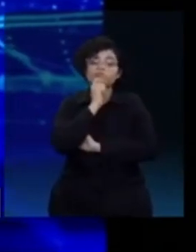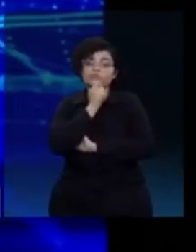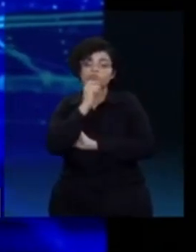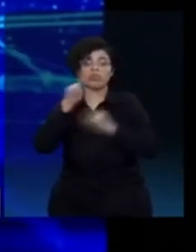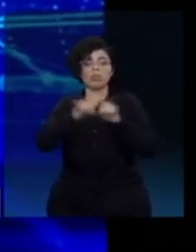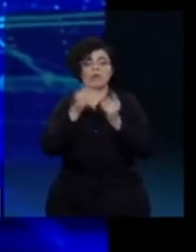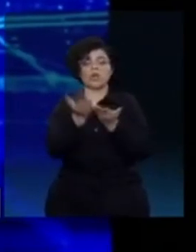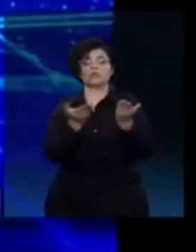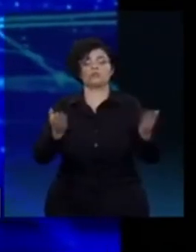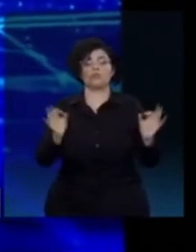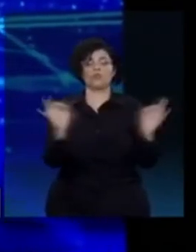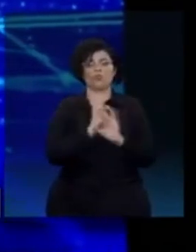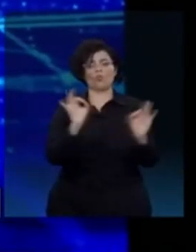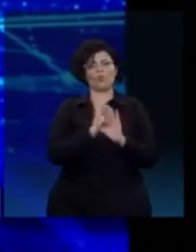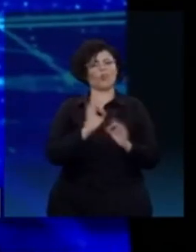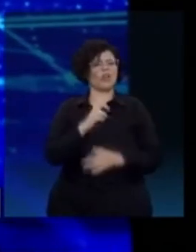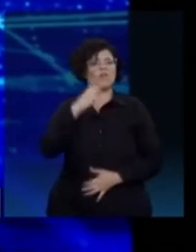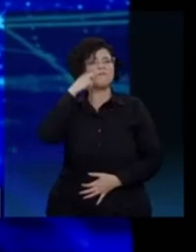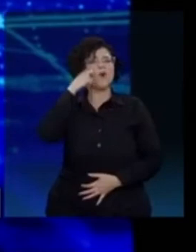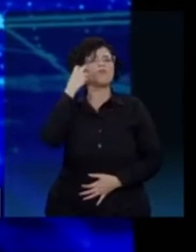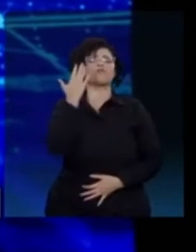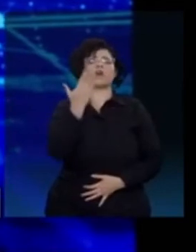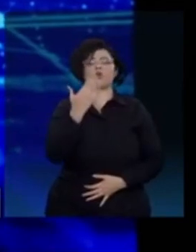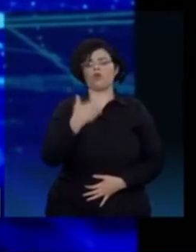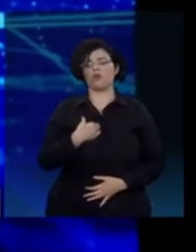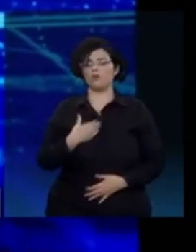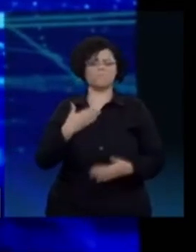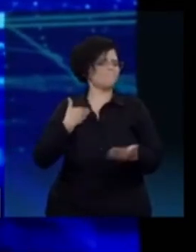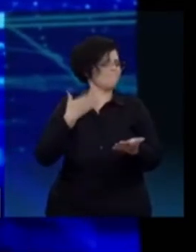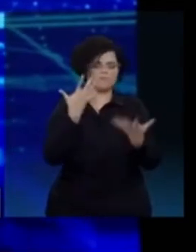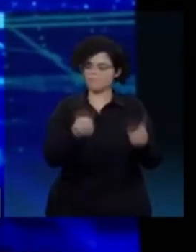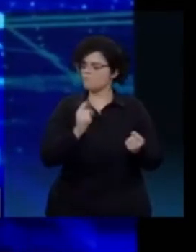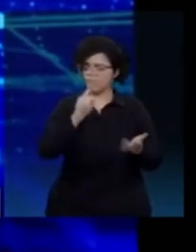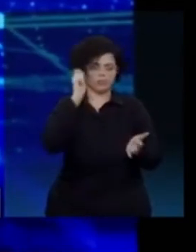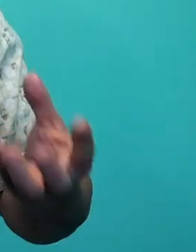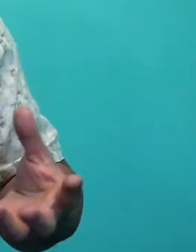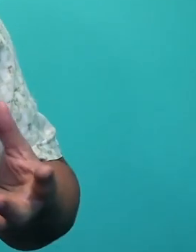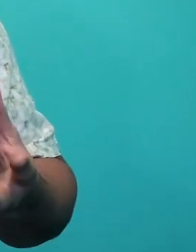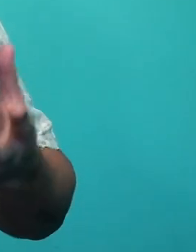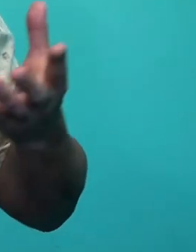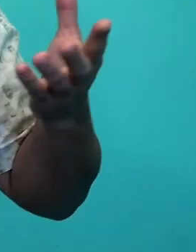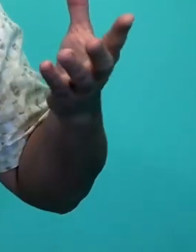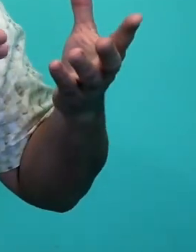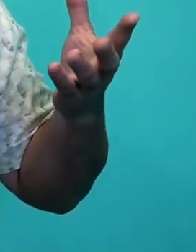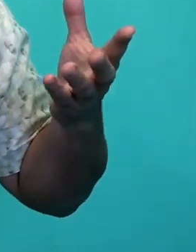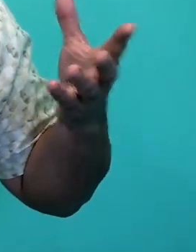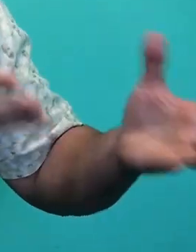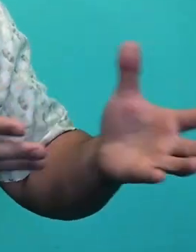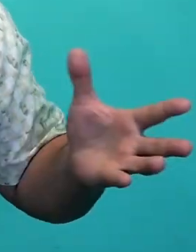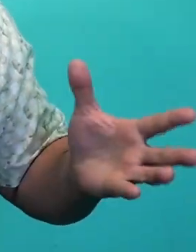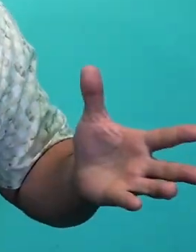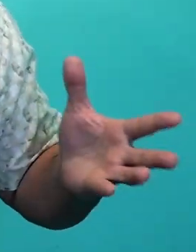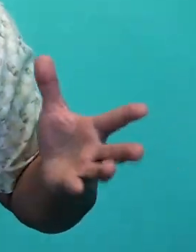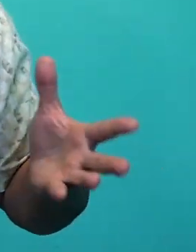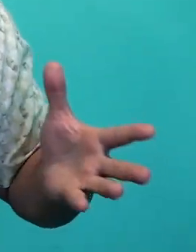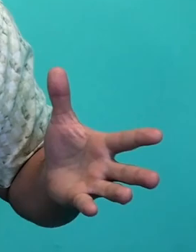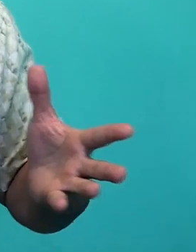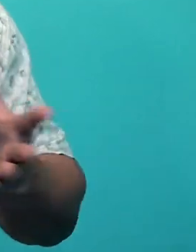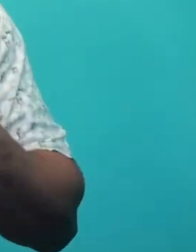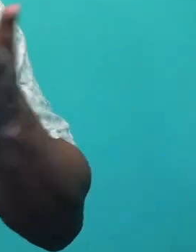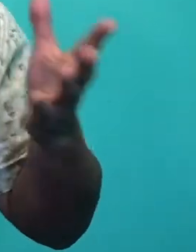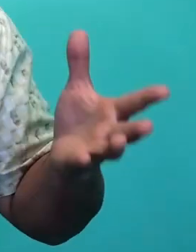hemos visto también como muchos detalles pueden mover electores ahora Neymar por ejemplo